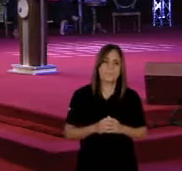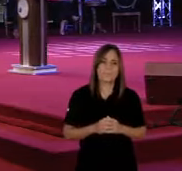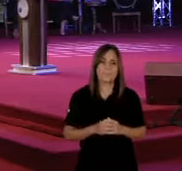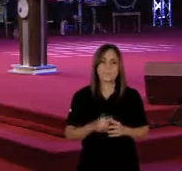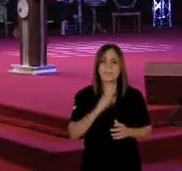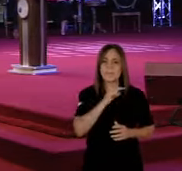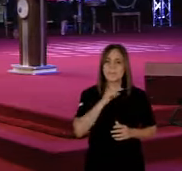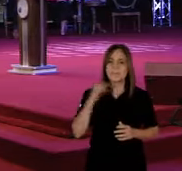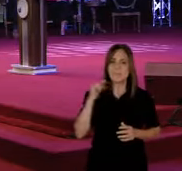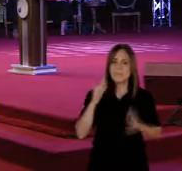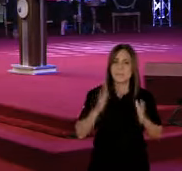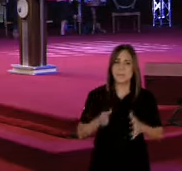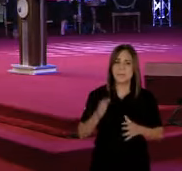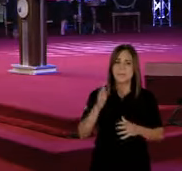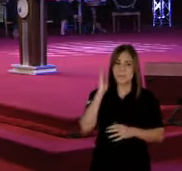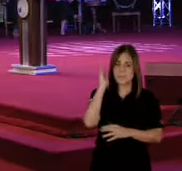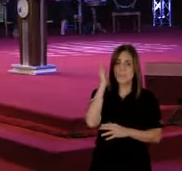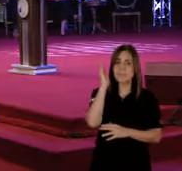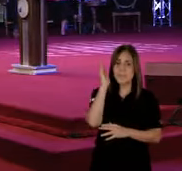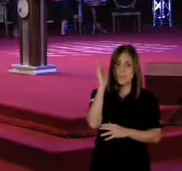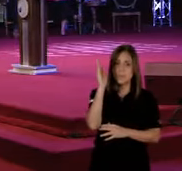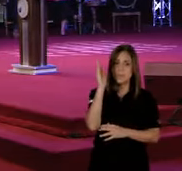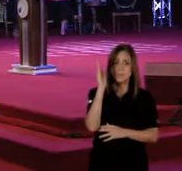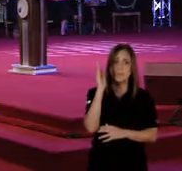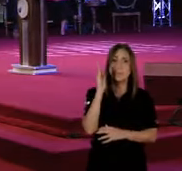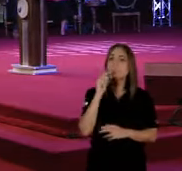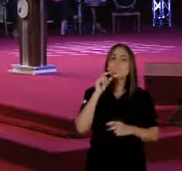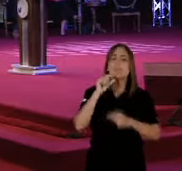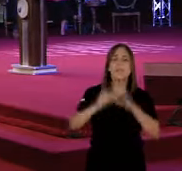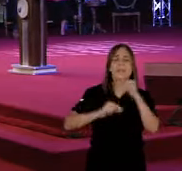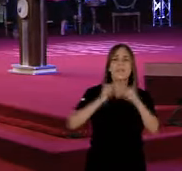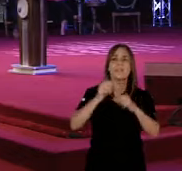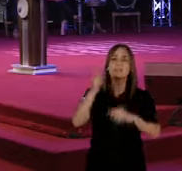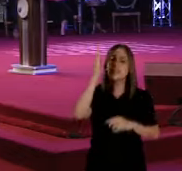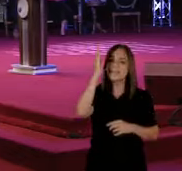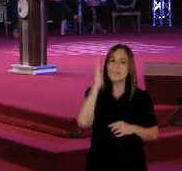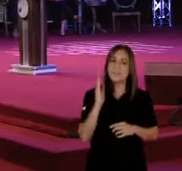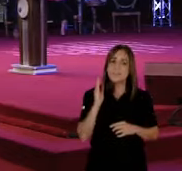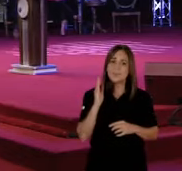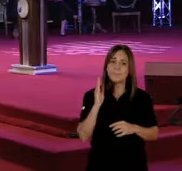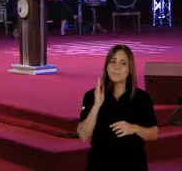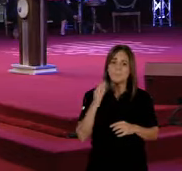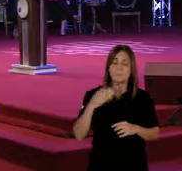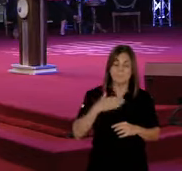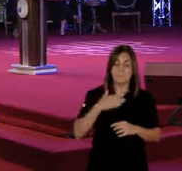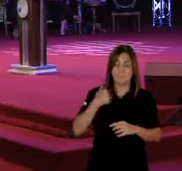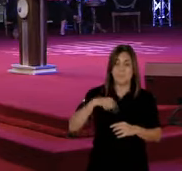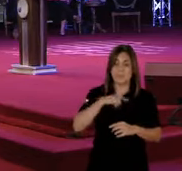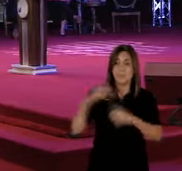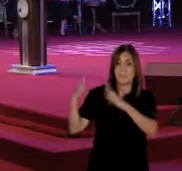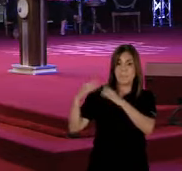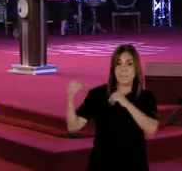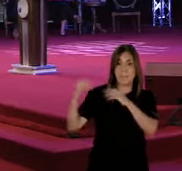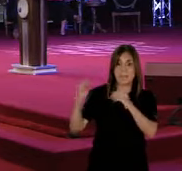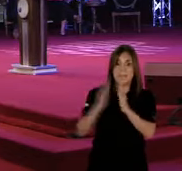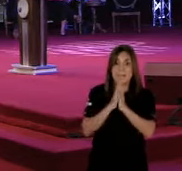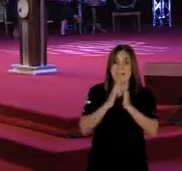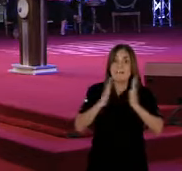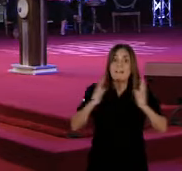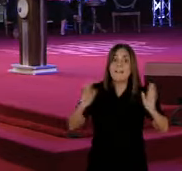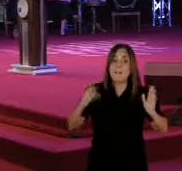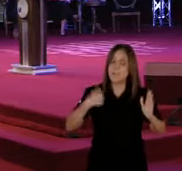sacerdocio, la herencia de Dios. Hermanos, la expectativa es gigantesca. Estamos felices porque